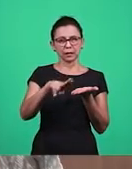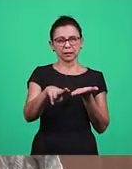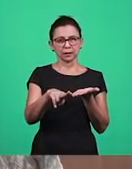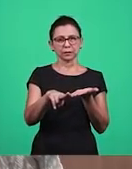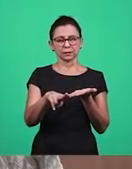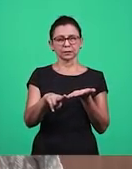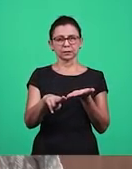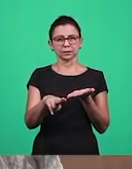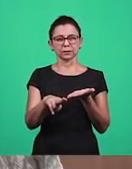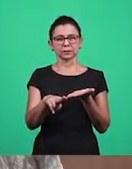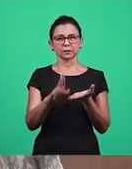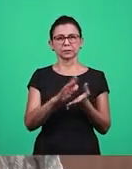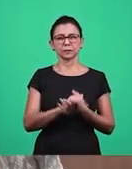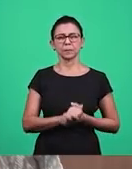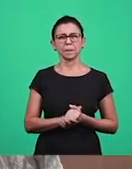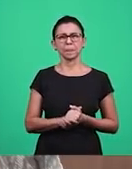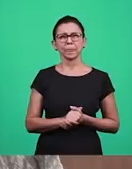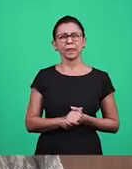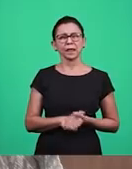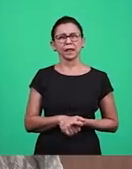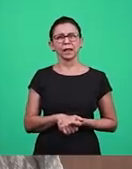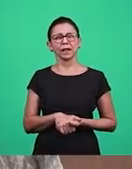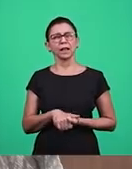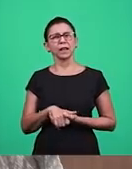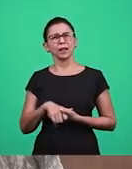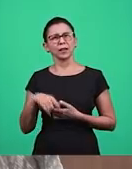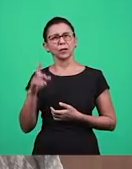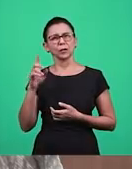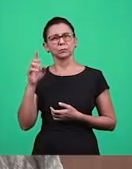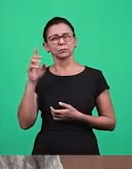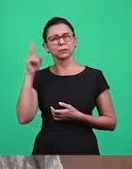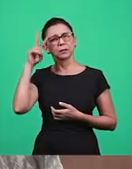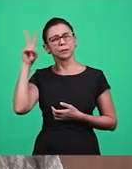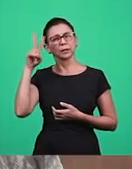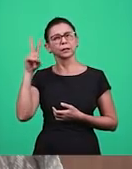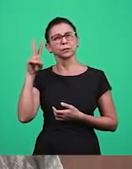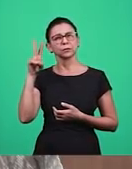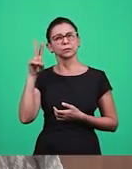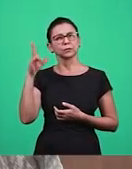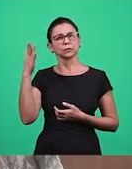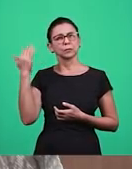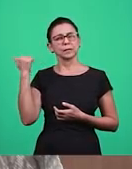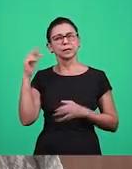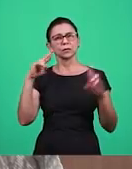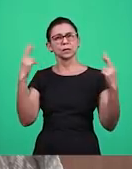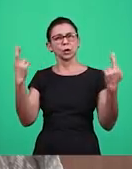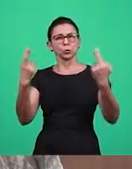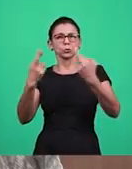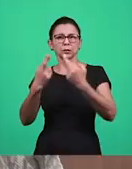sus iglesias con una palabra del tiempo en el que estamos viviendo todos en la casa del Señor, con los